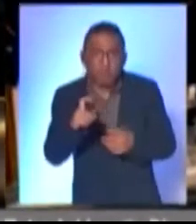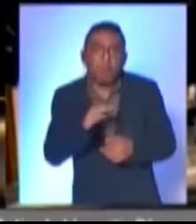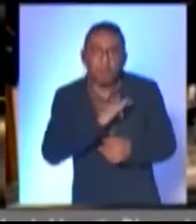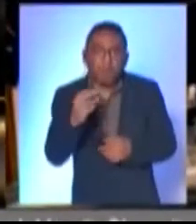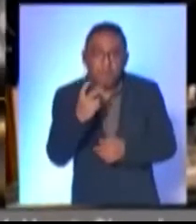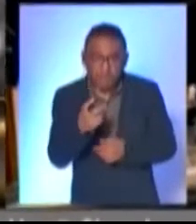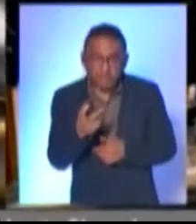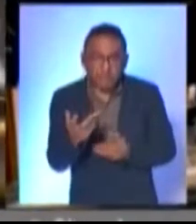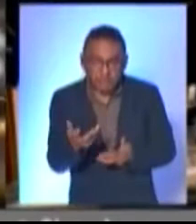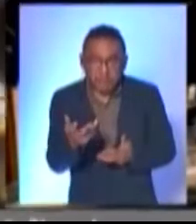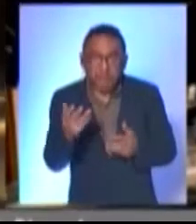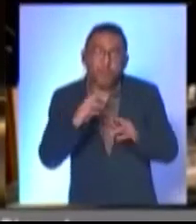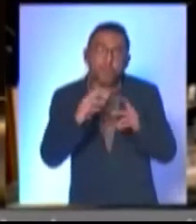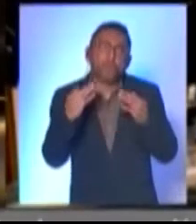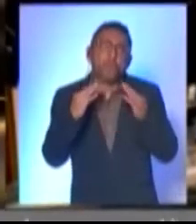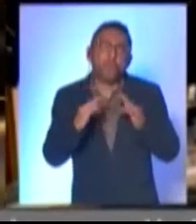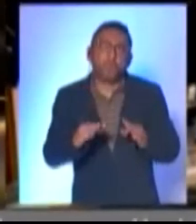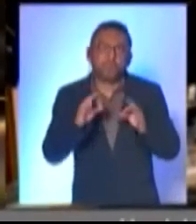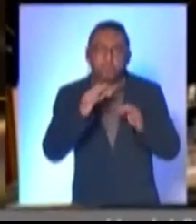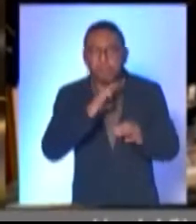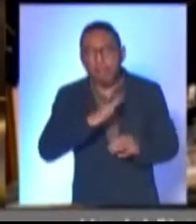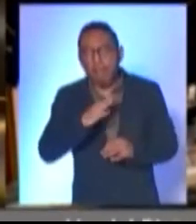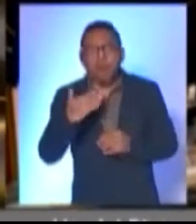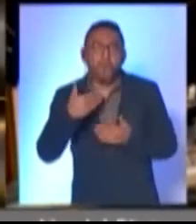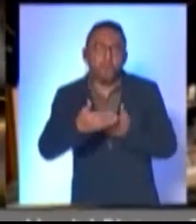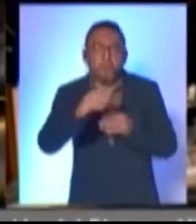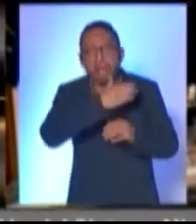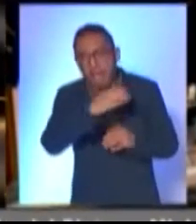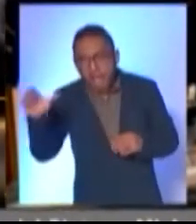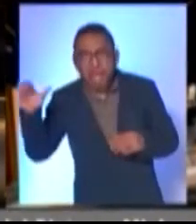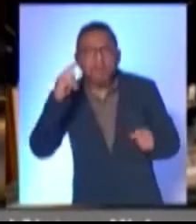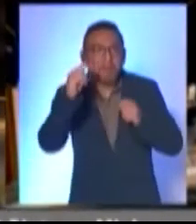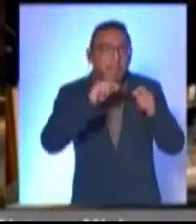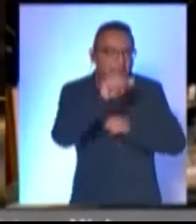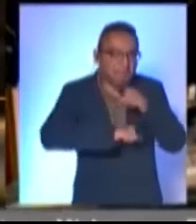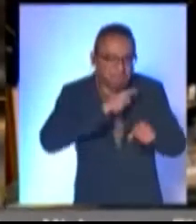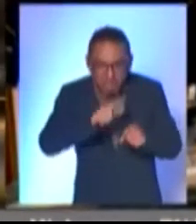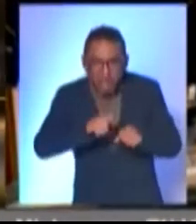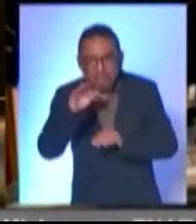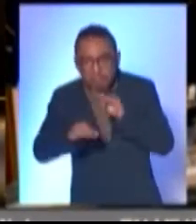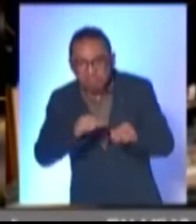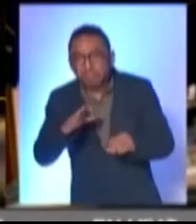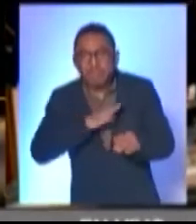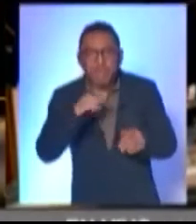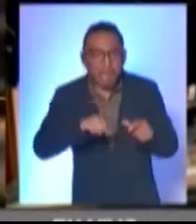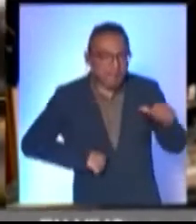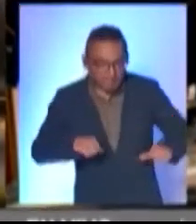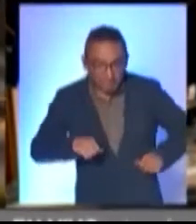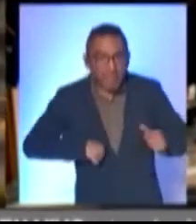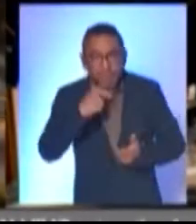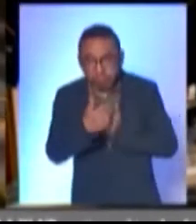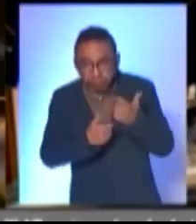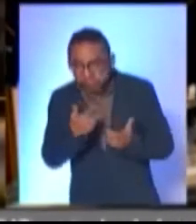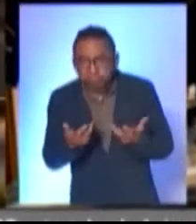pesca increíble, tendríamos turismo, tendríamos agricultura, ganadería. Nuestras actividades económicas